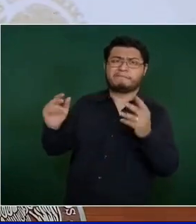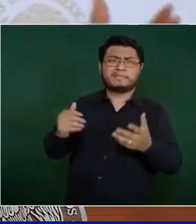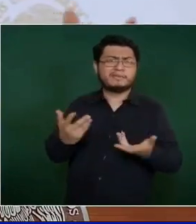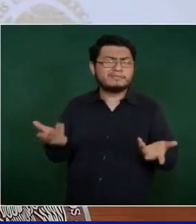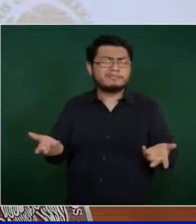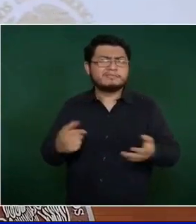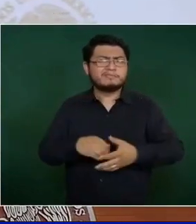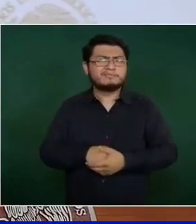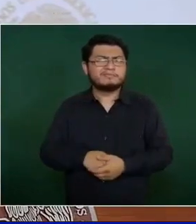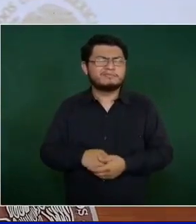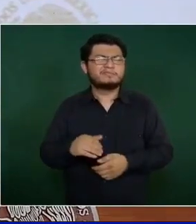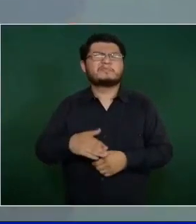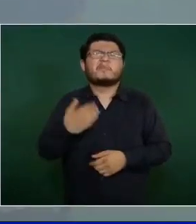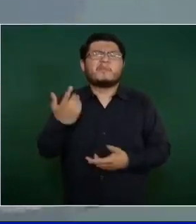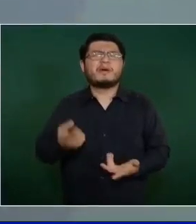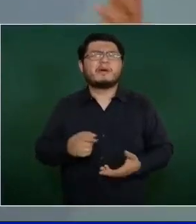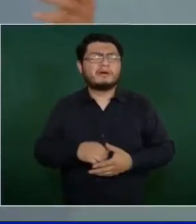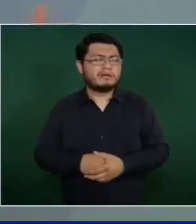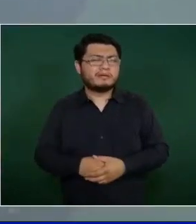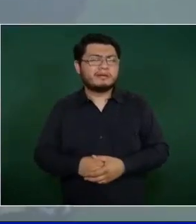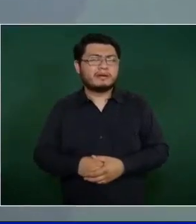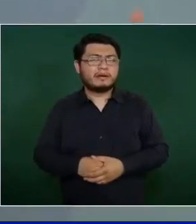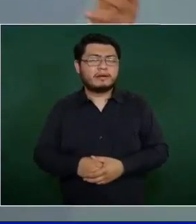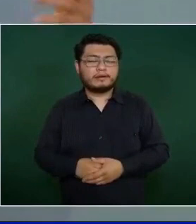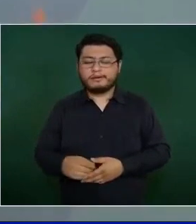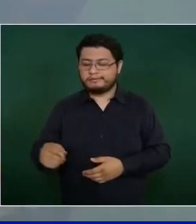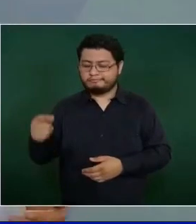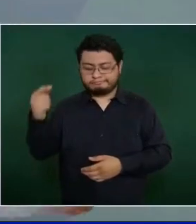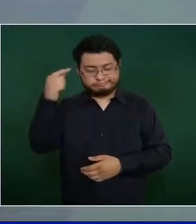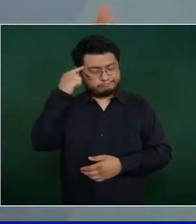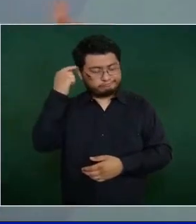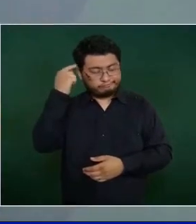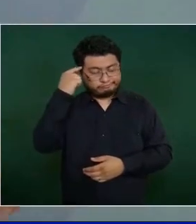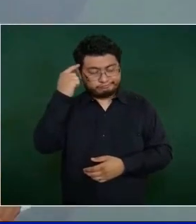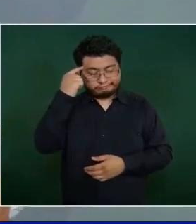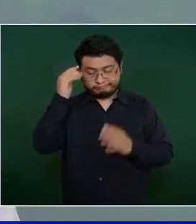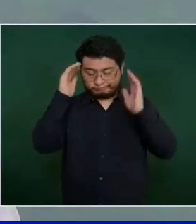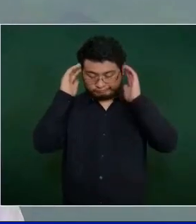porque el avance del conservadurismo